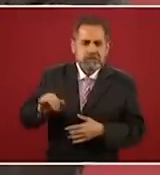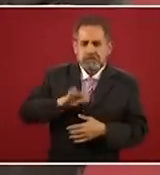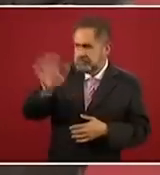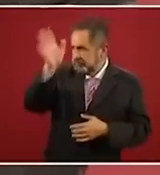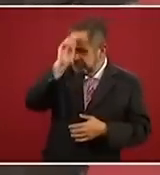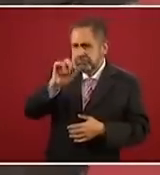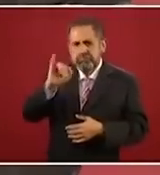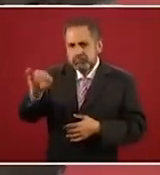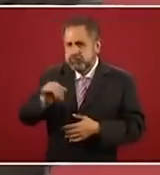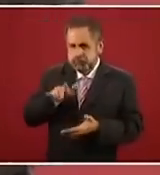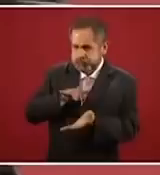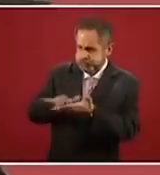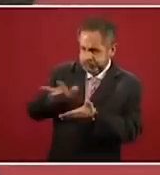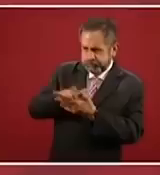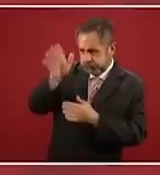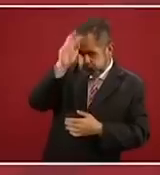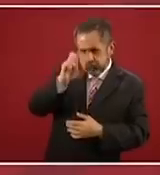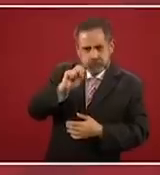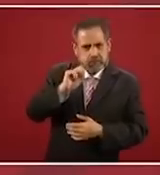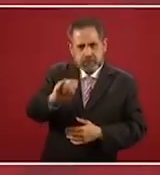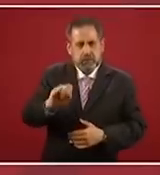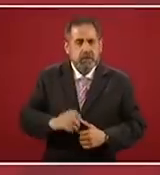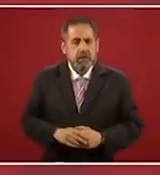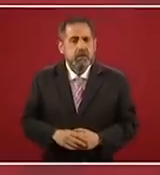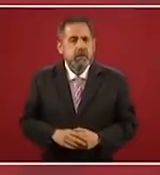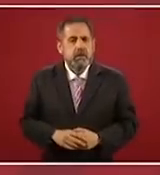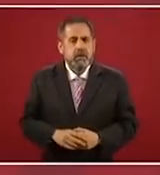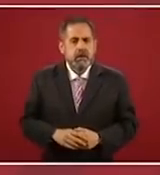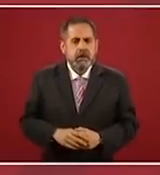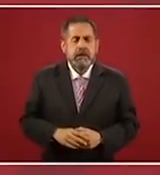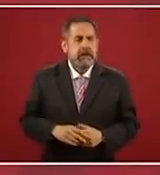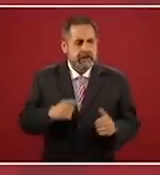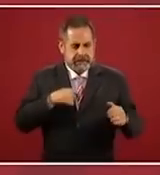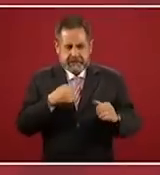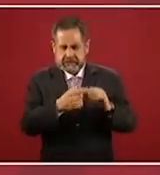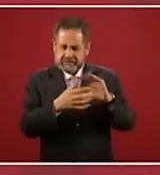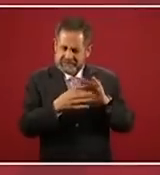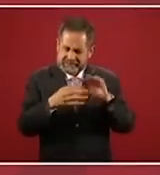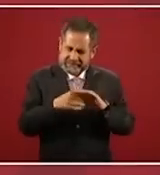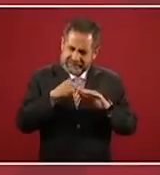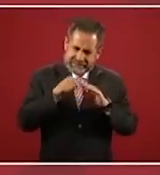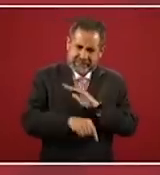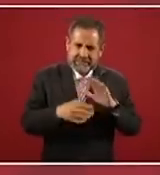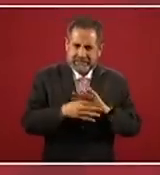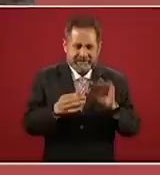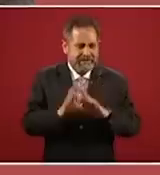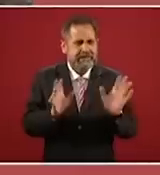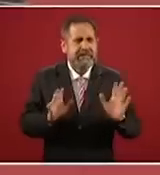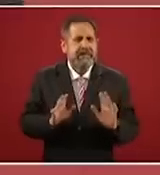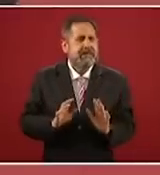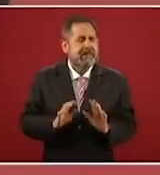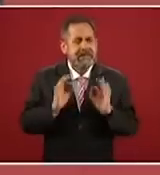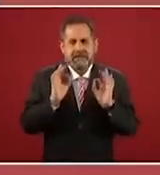de acuerdo. Y fuimos al fondo sin